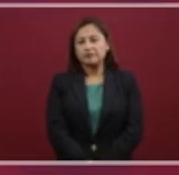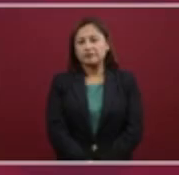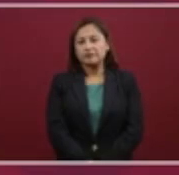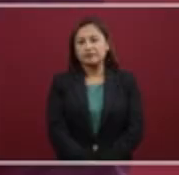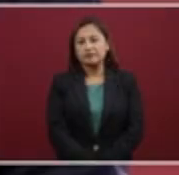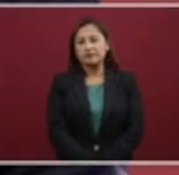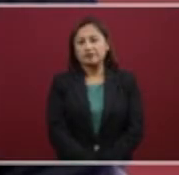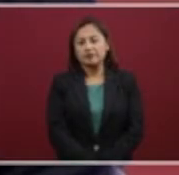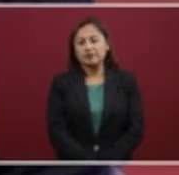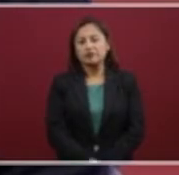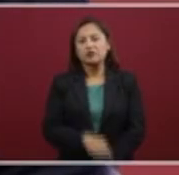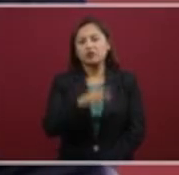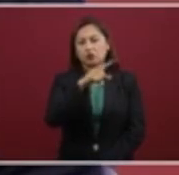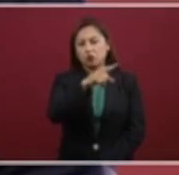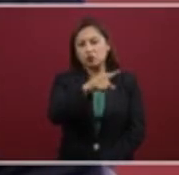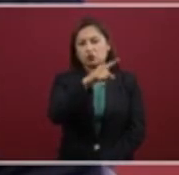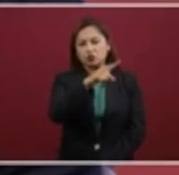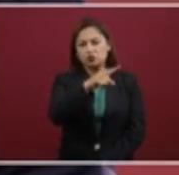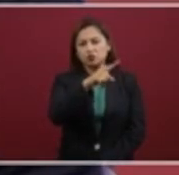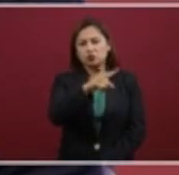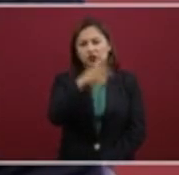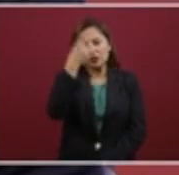un departamento en Nueva York,